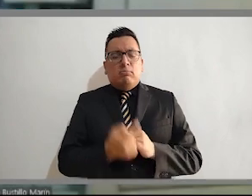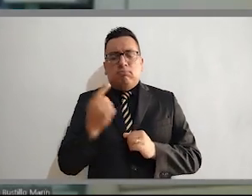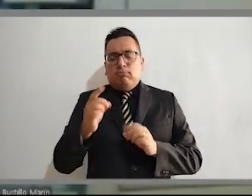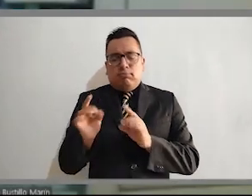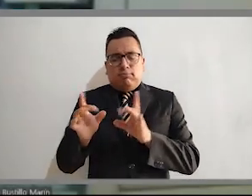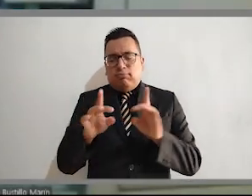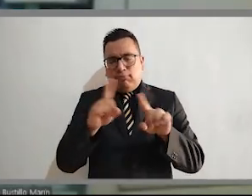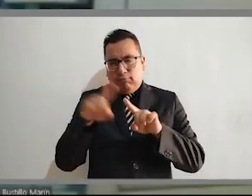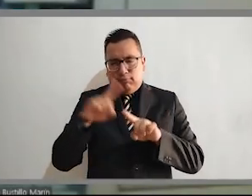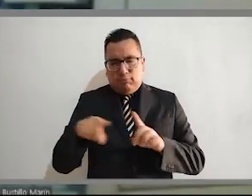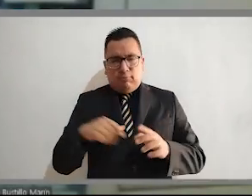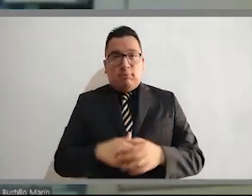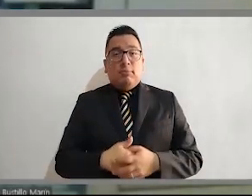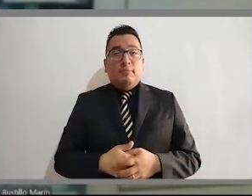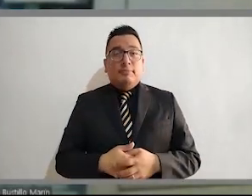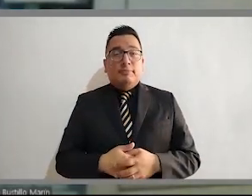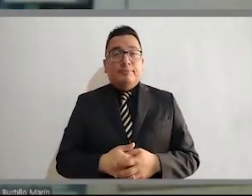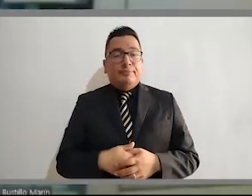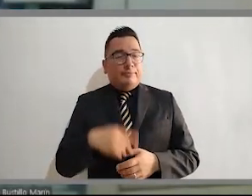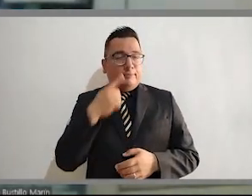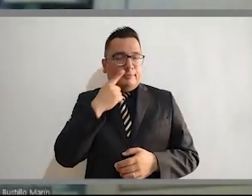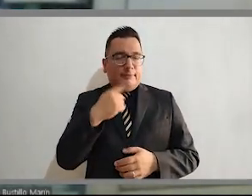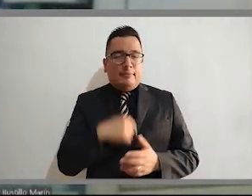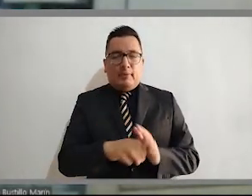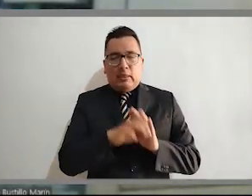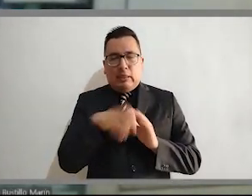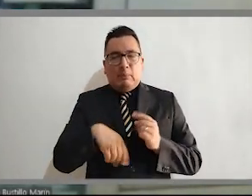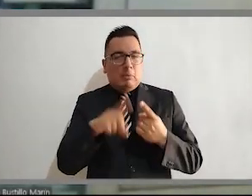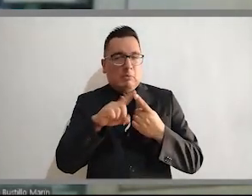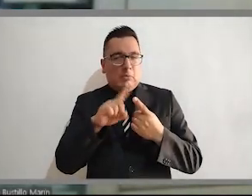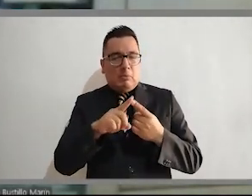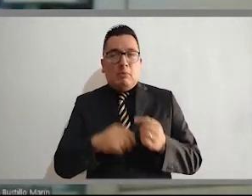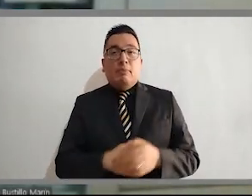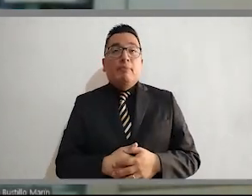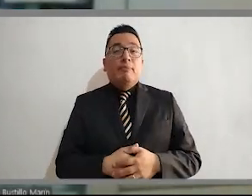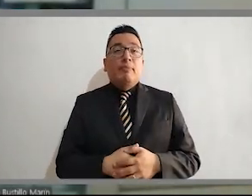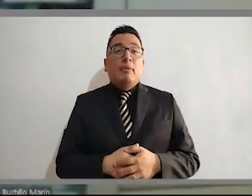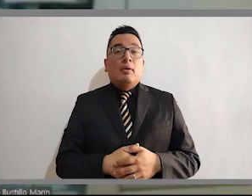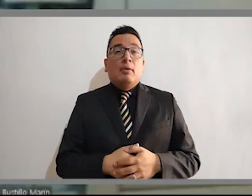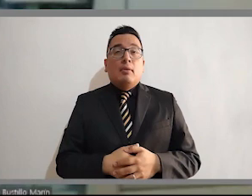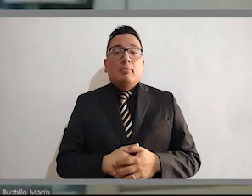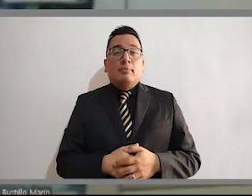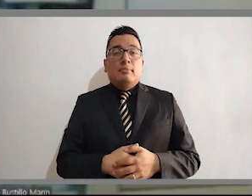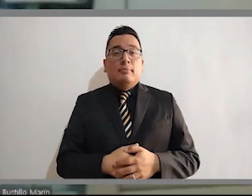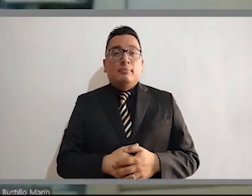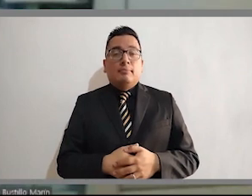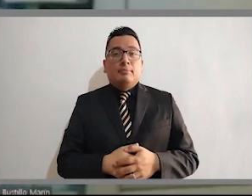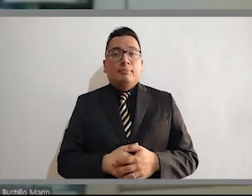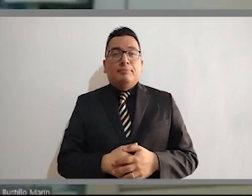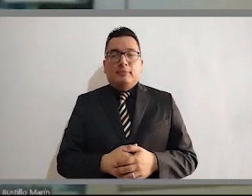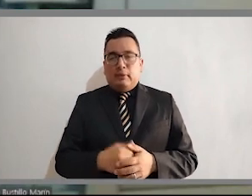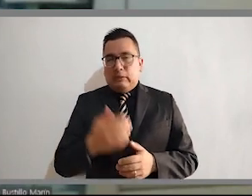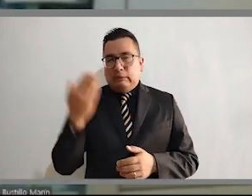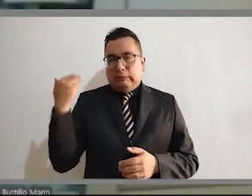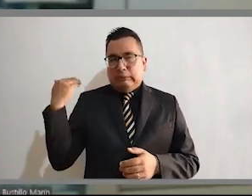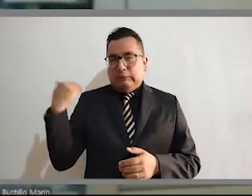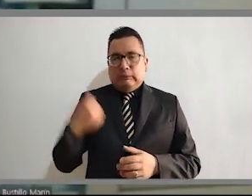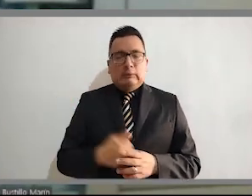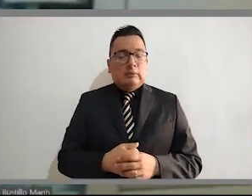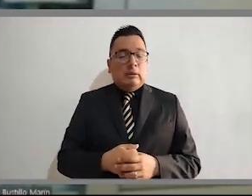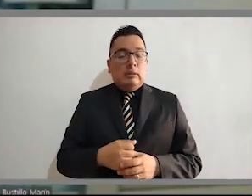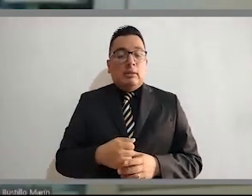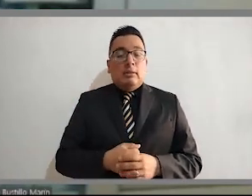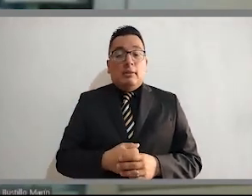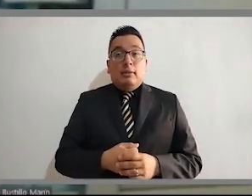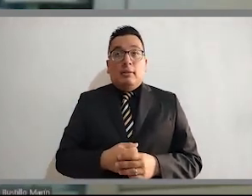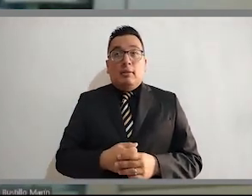casos. Muy bien. En primer lugar, teníamos los primeros casos que se dieron de violencia política de